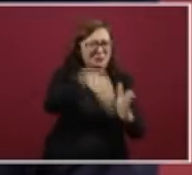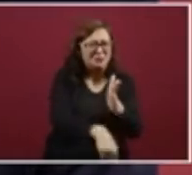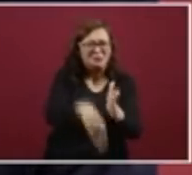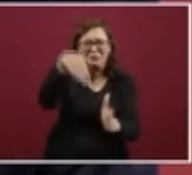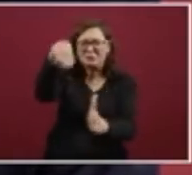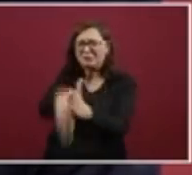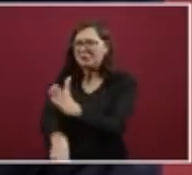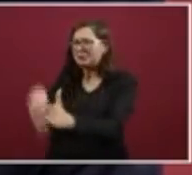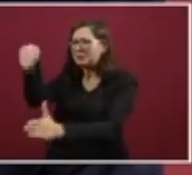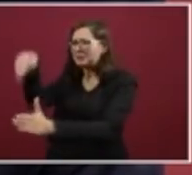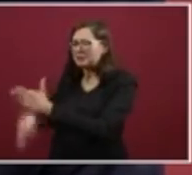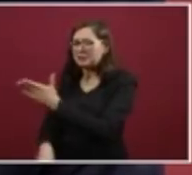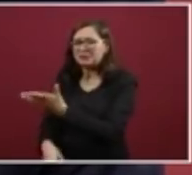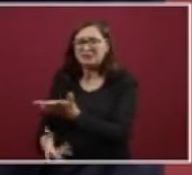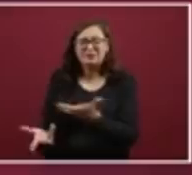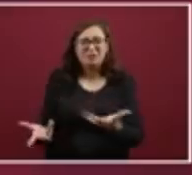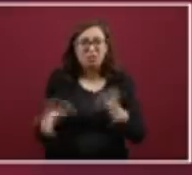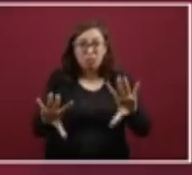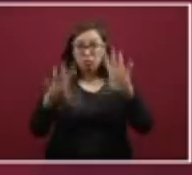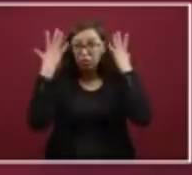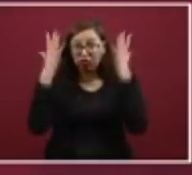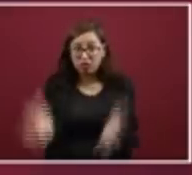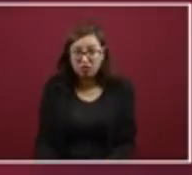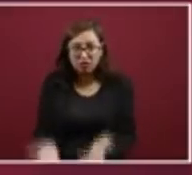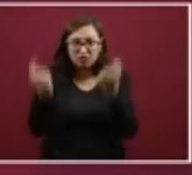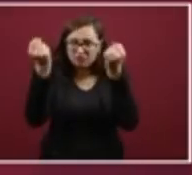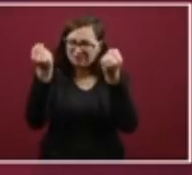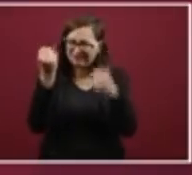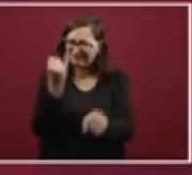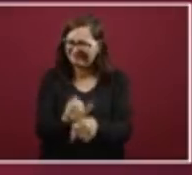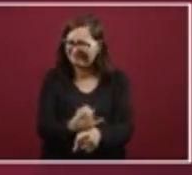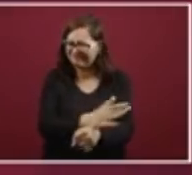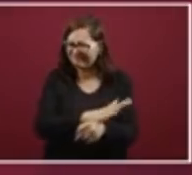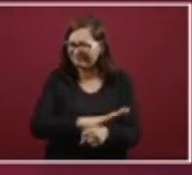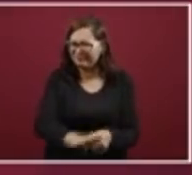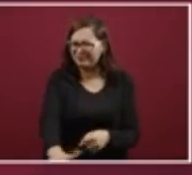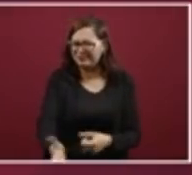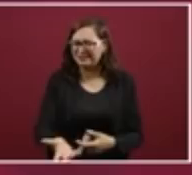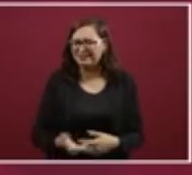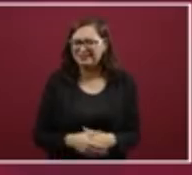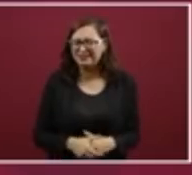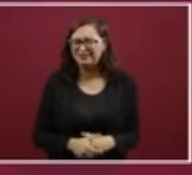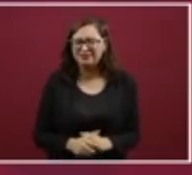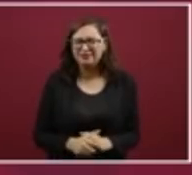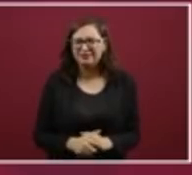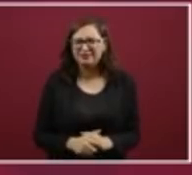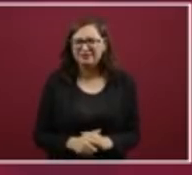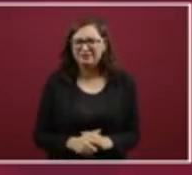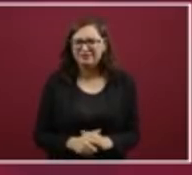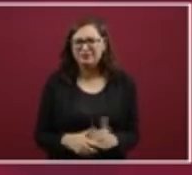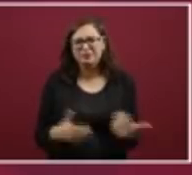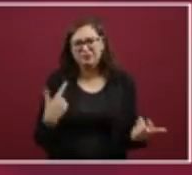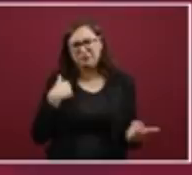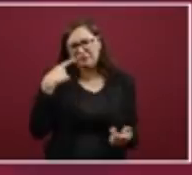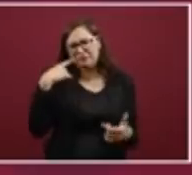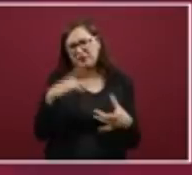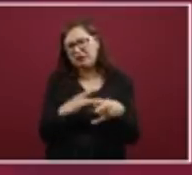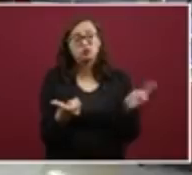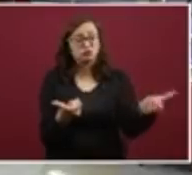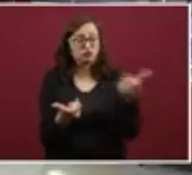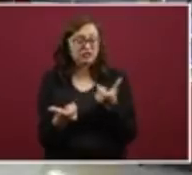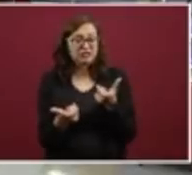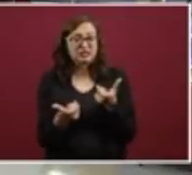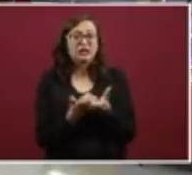el sistema de salud. El presidente de México, Andrés Manuel López Obrador, sostuvo que el sistema de salud está muy afectado por la